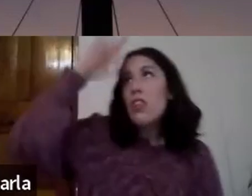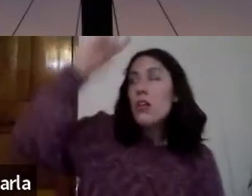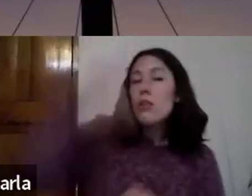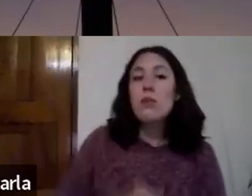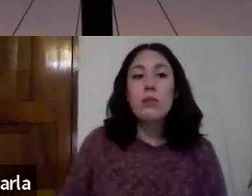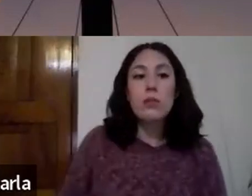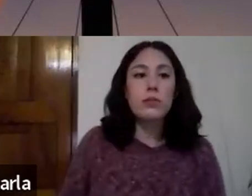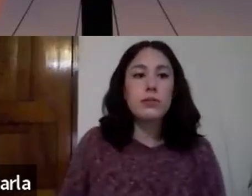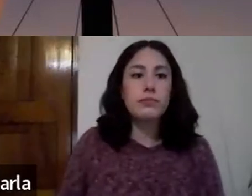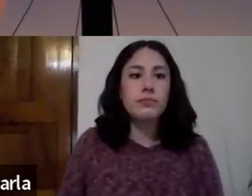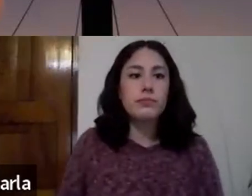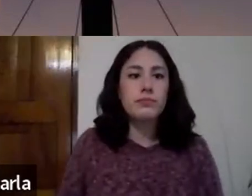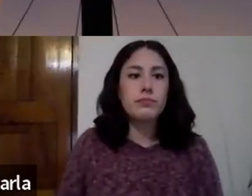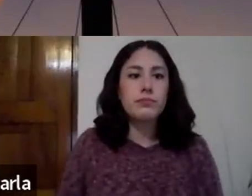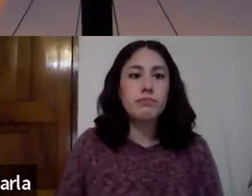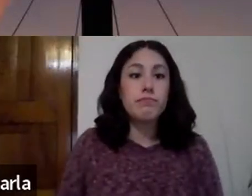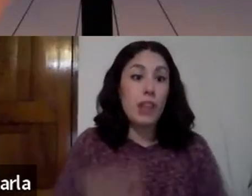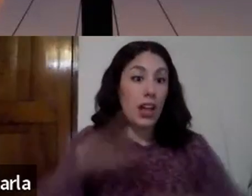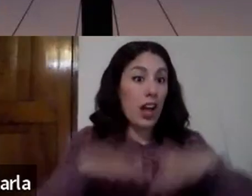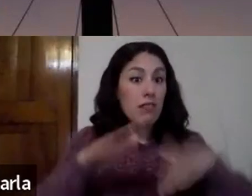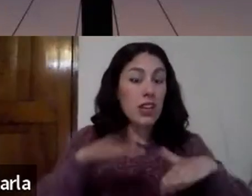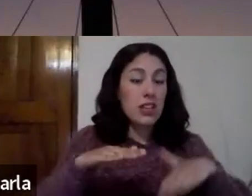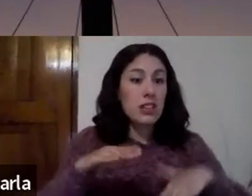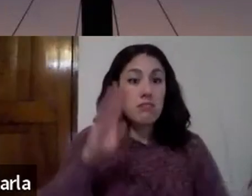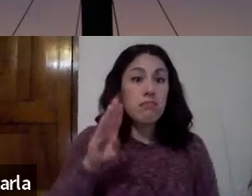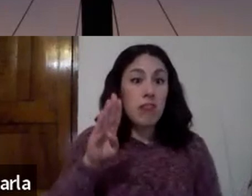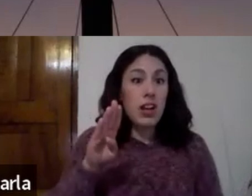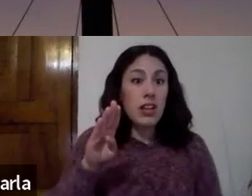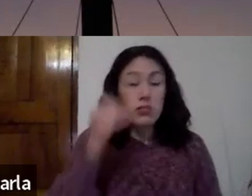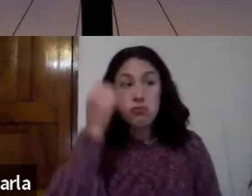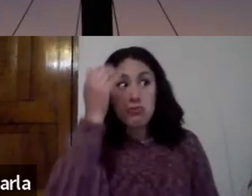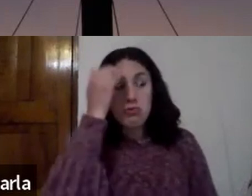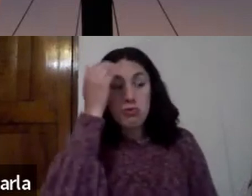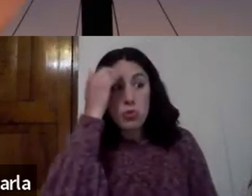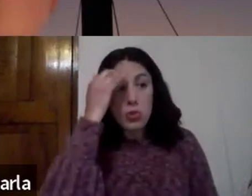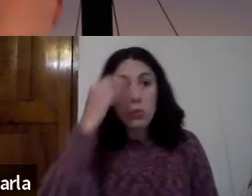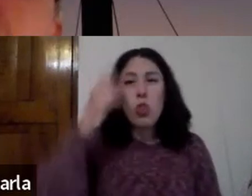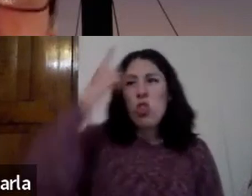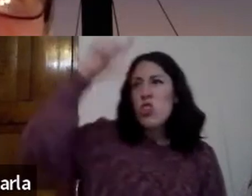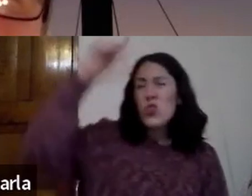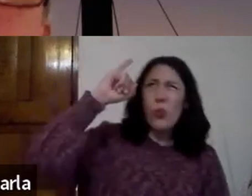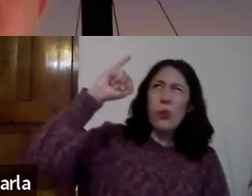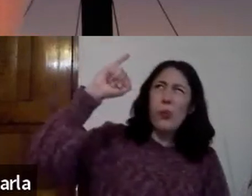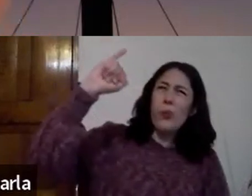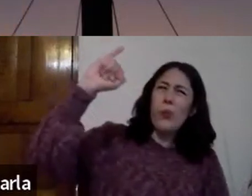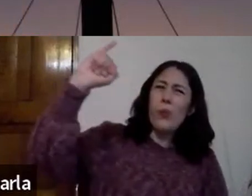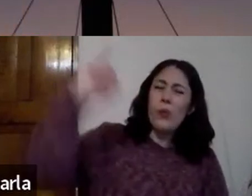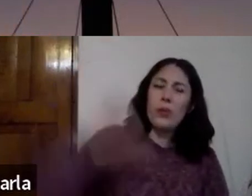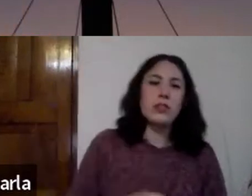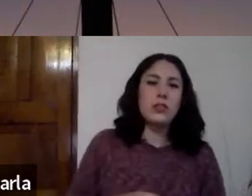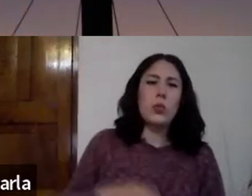es extremadamente lejano, el que nos enseñan cuando somos niñitos, el Dios que está en el